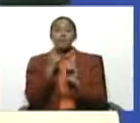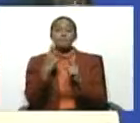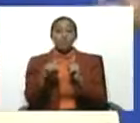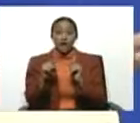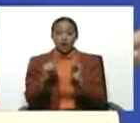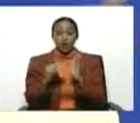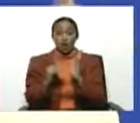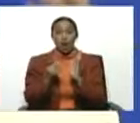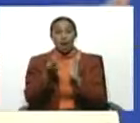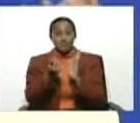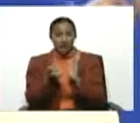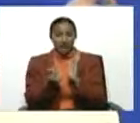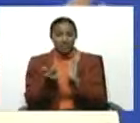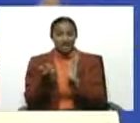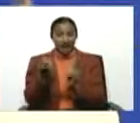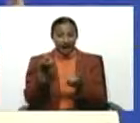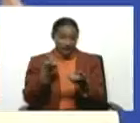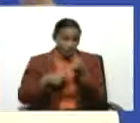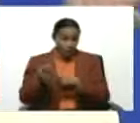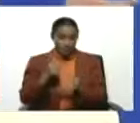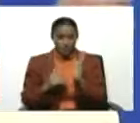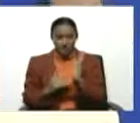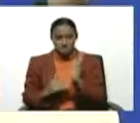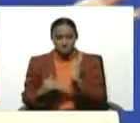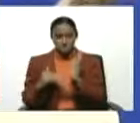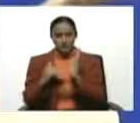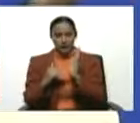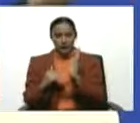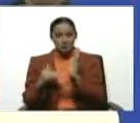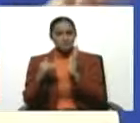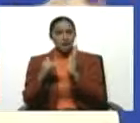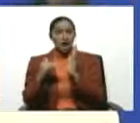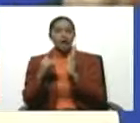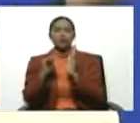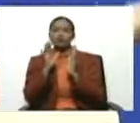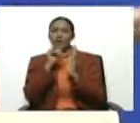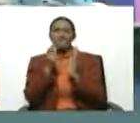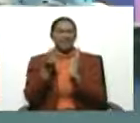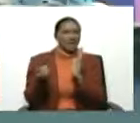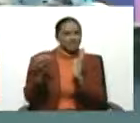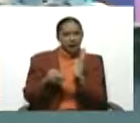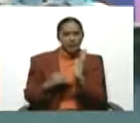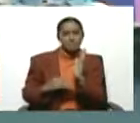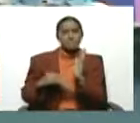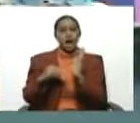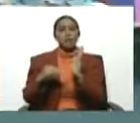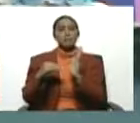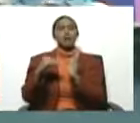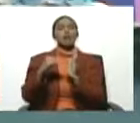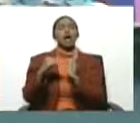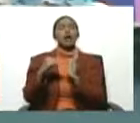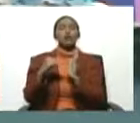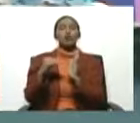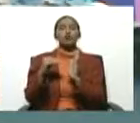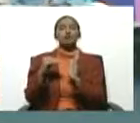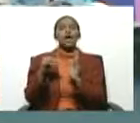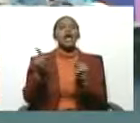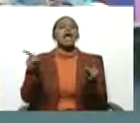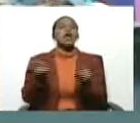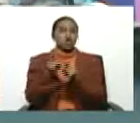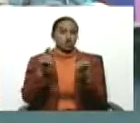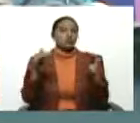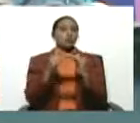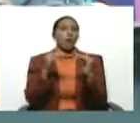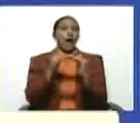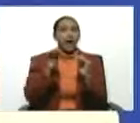medio Entonces no son competitivos con respecto a otros países de bajo ingreso y al mismo